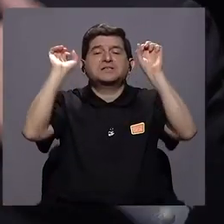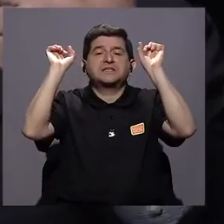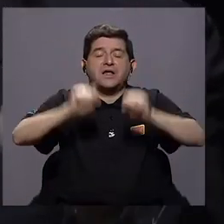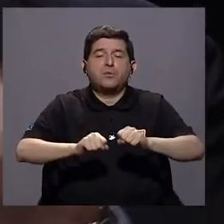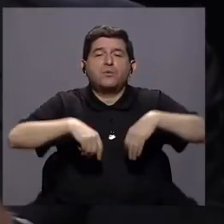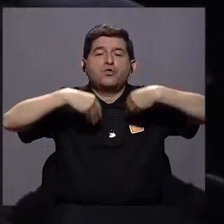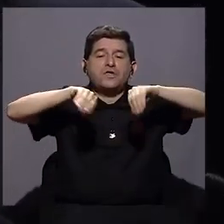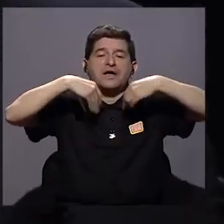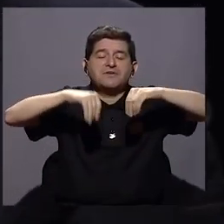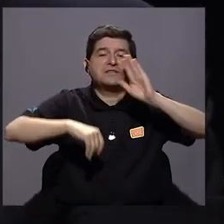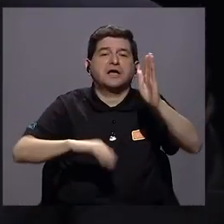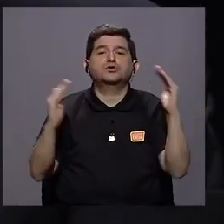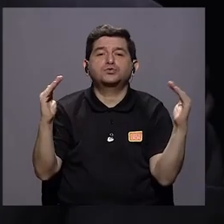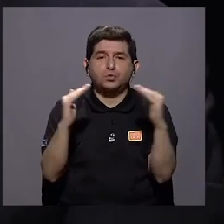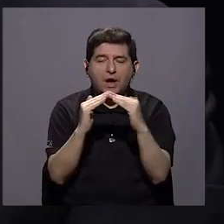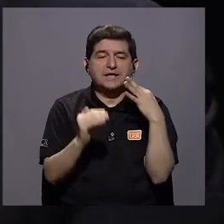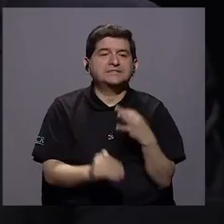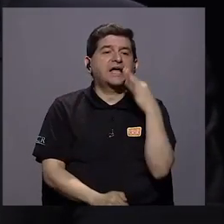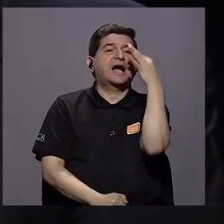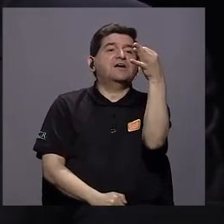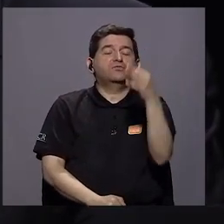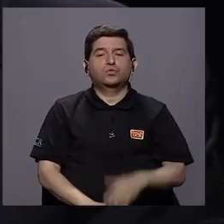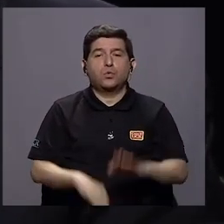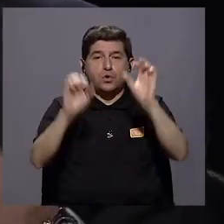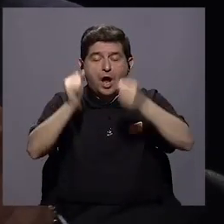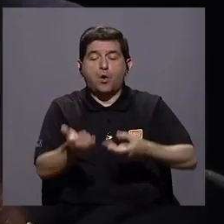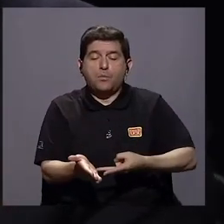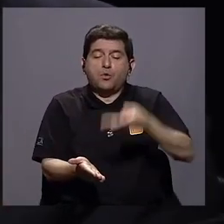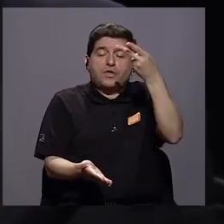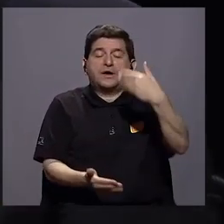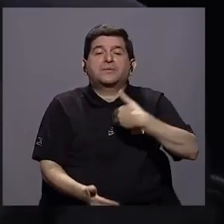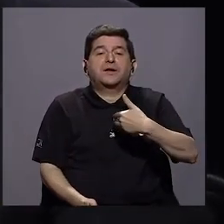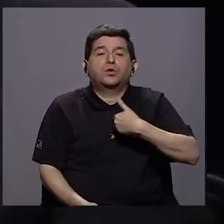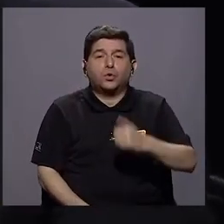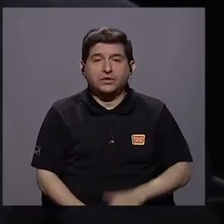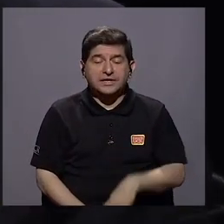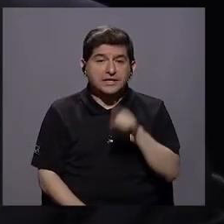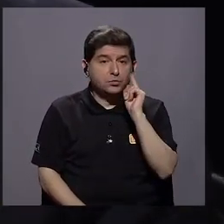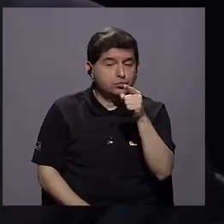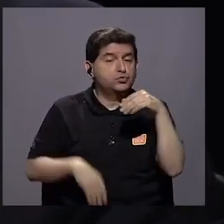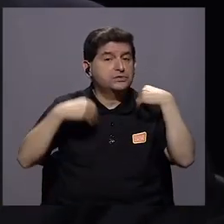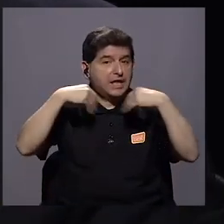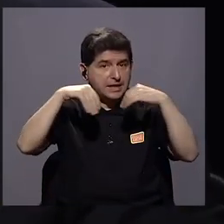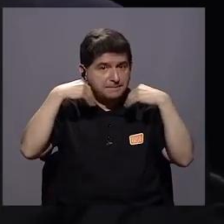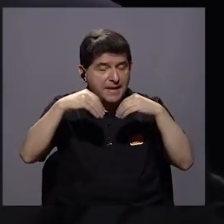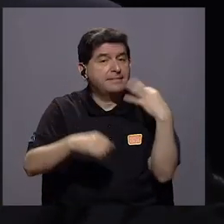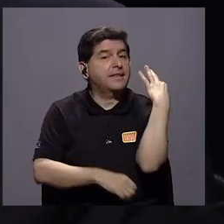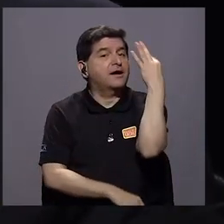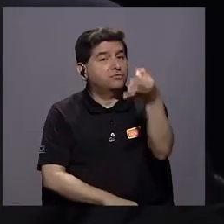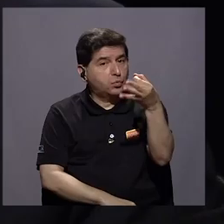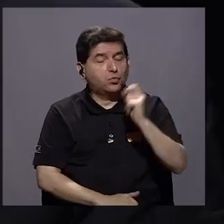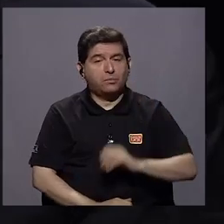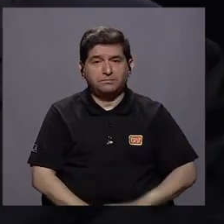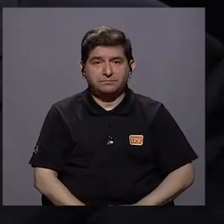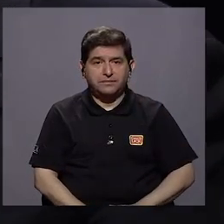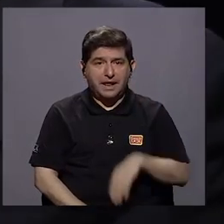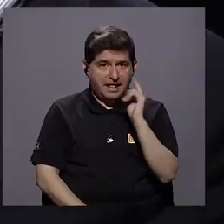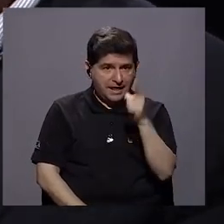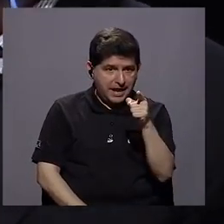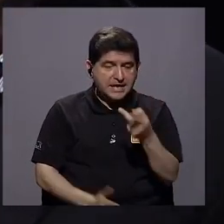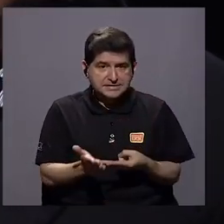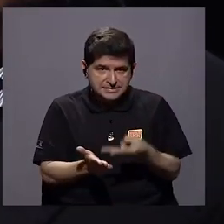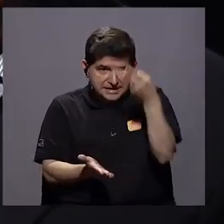que se podría vender su casa en un futuro y lo que podría valer su casa si usted la vende en un futuro. Entonces,